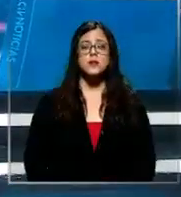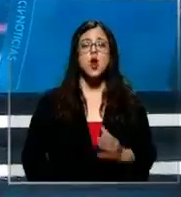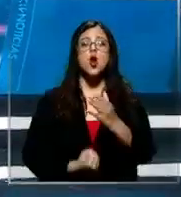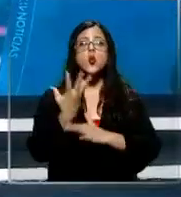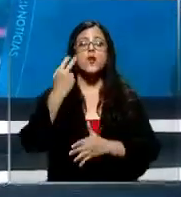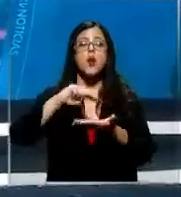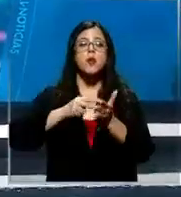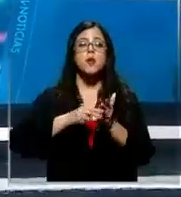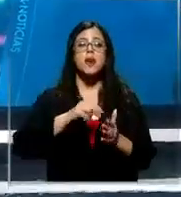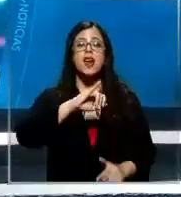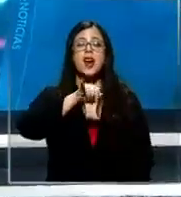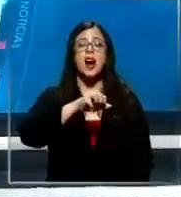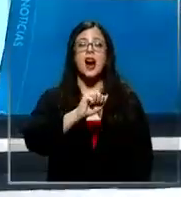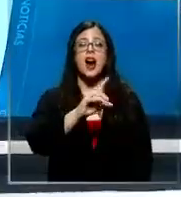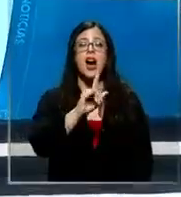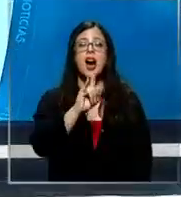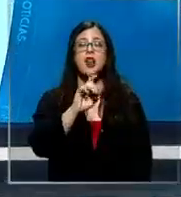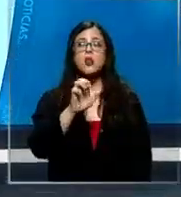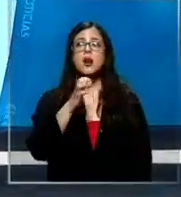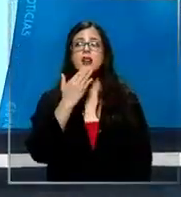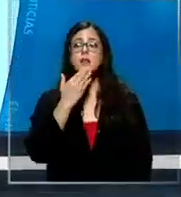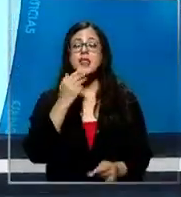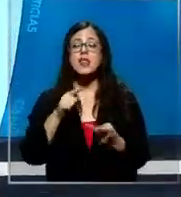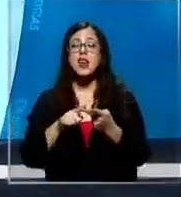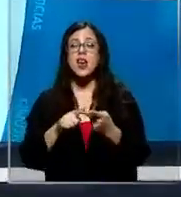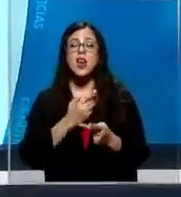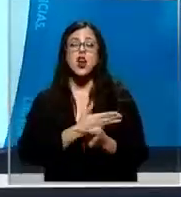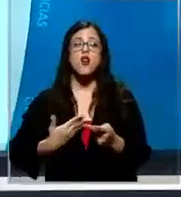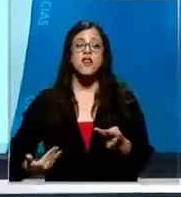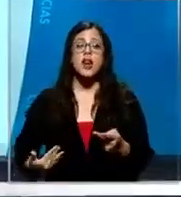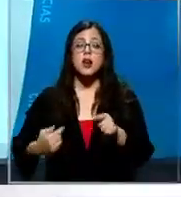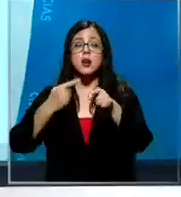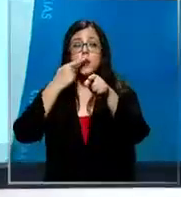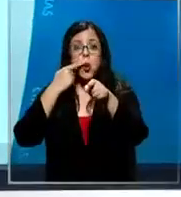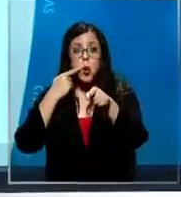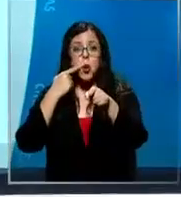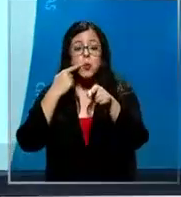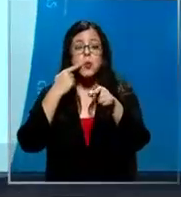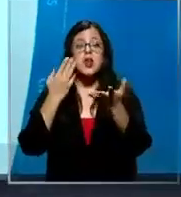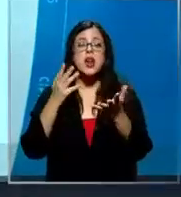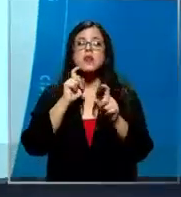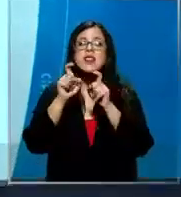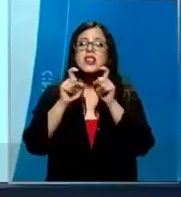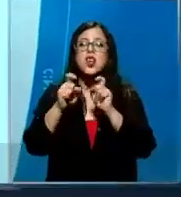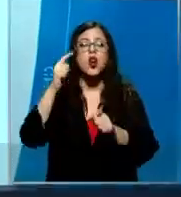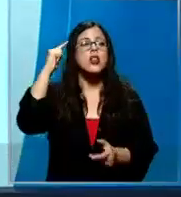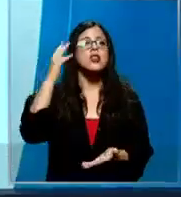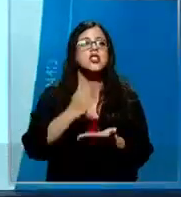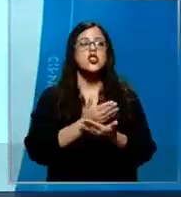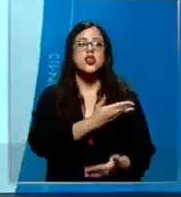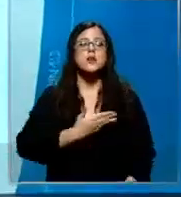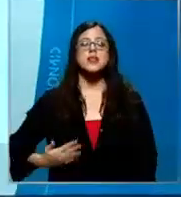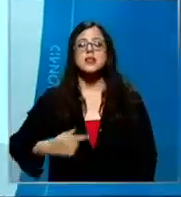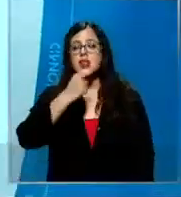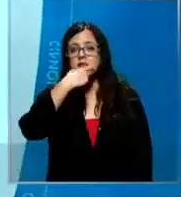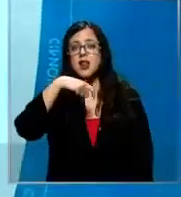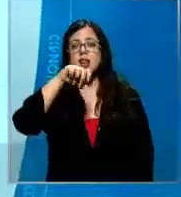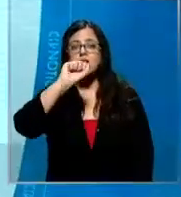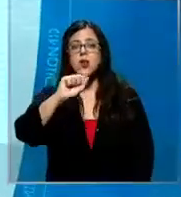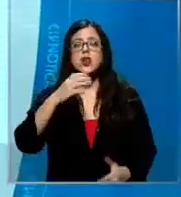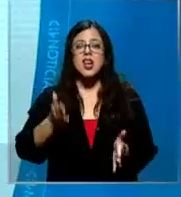polémica entre Daniel Jadue y el gobierno se desató luego de que el alcalde de Recoleta criticara la decisión del presidente Gabriel Boric de